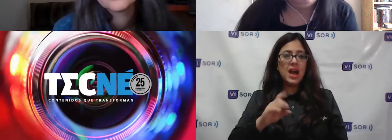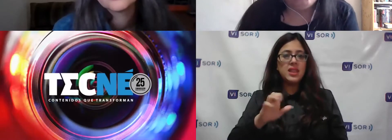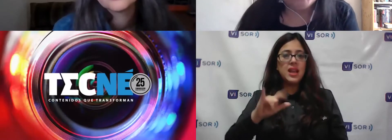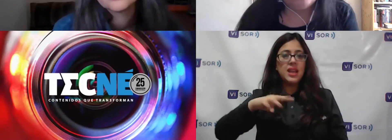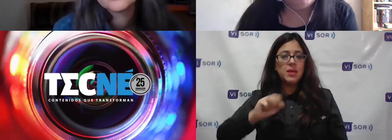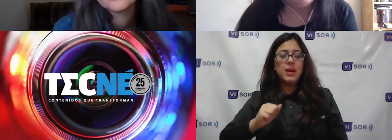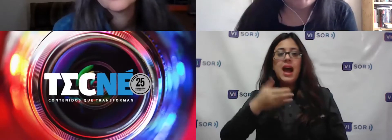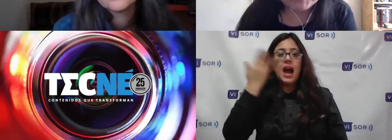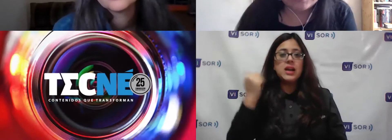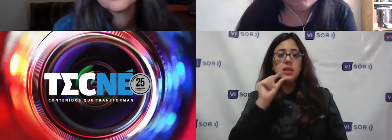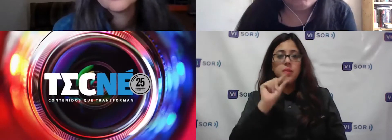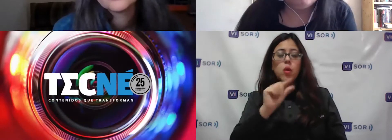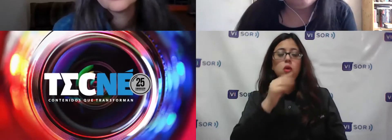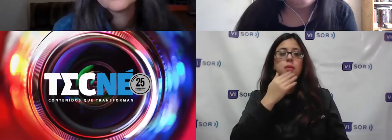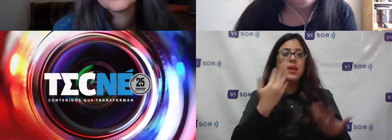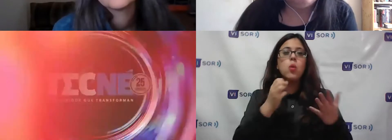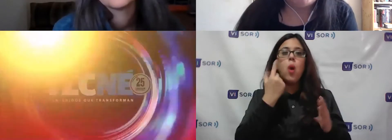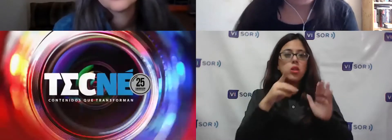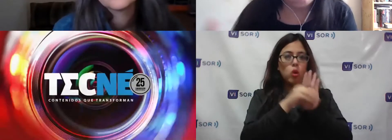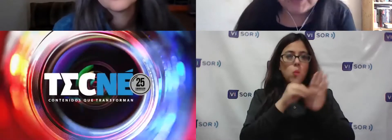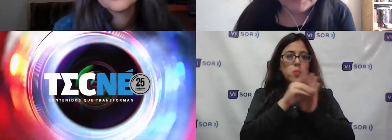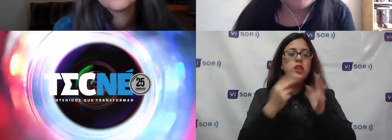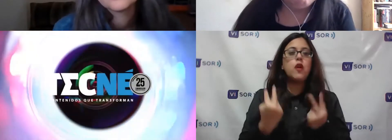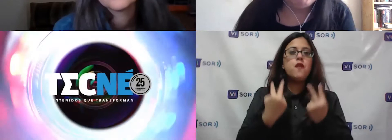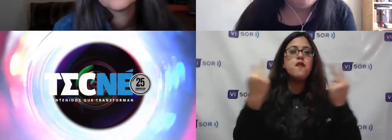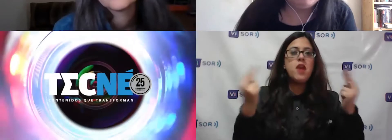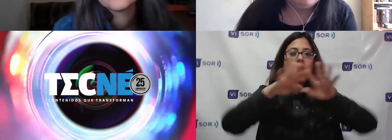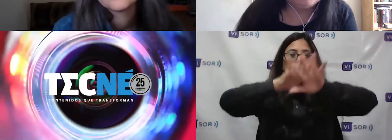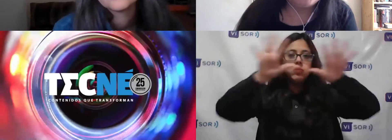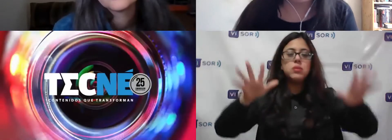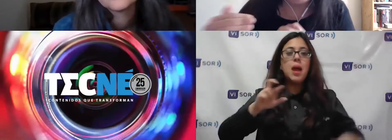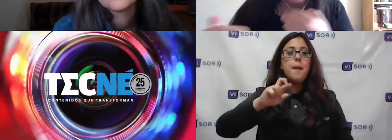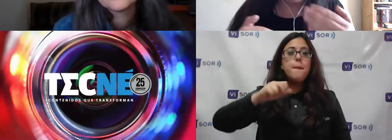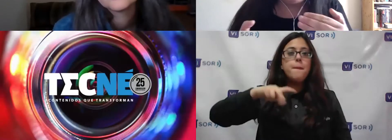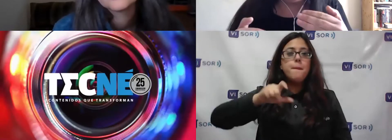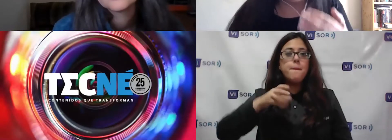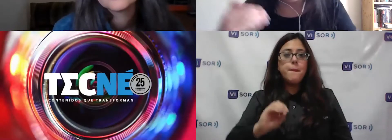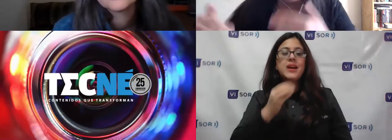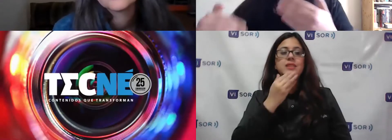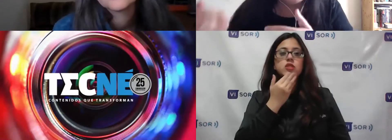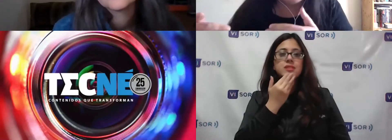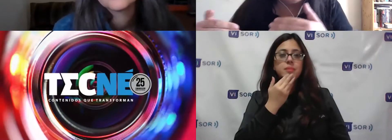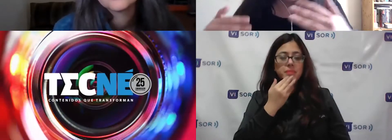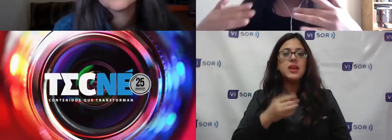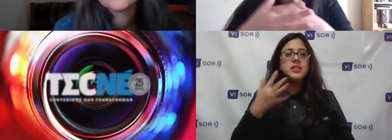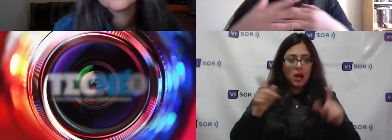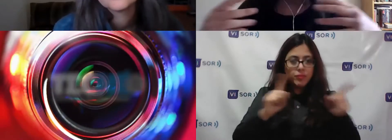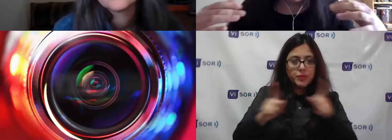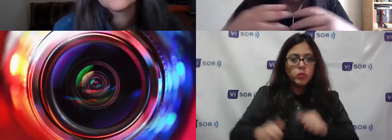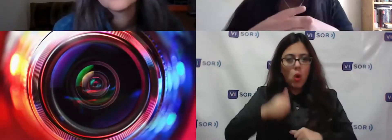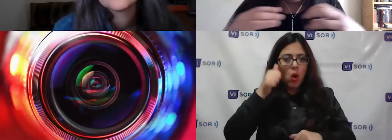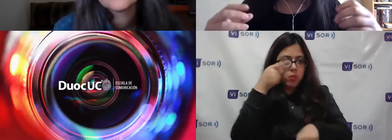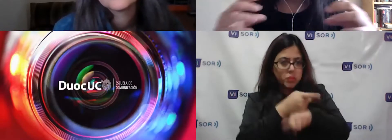documental el viaje espacial punch orbe que también viene de la dirección o también dirige también está produciendo no entonces